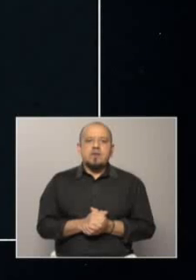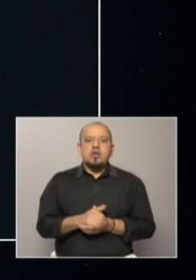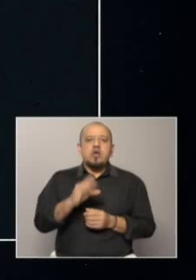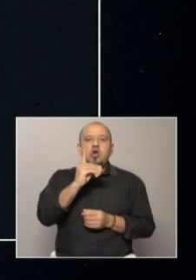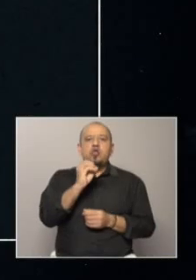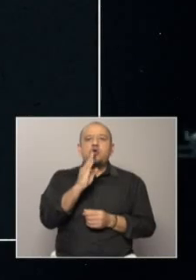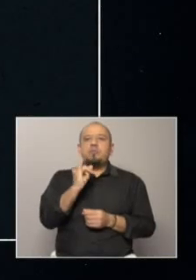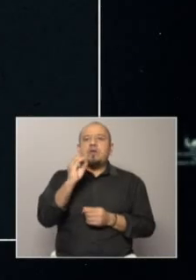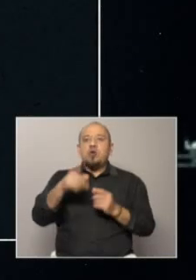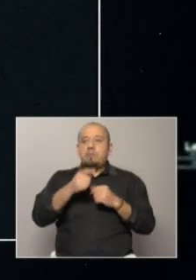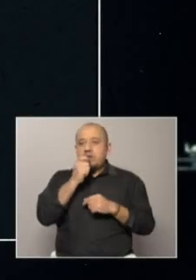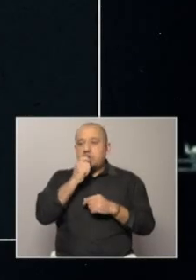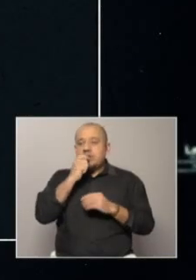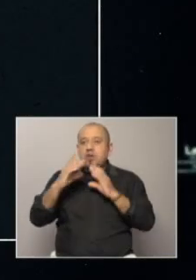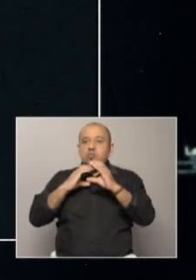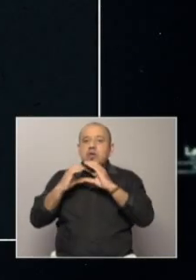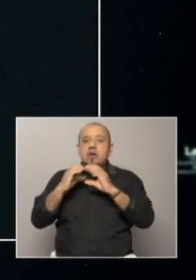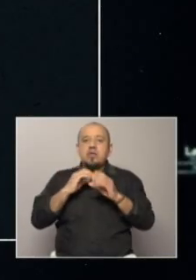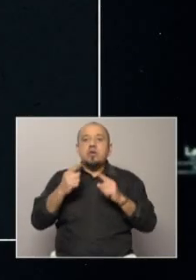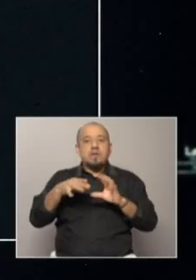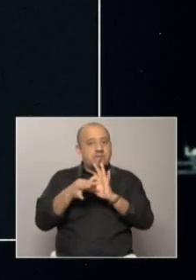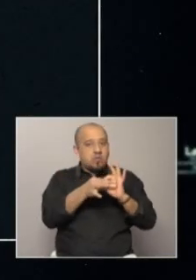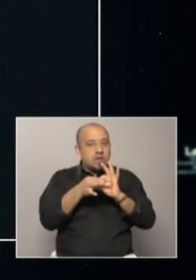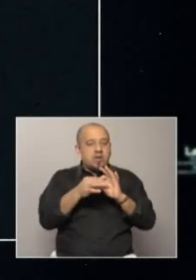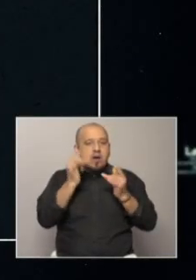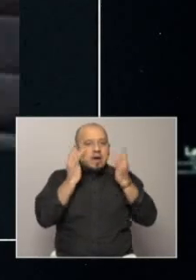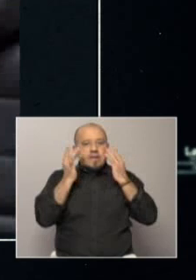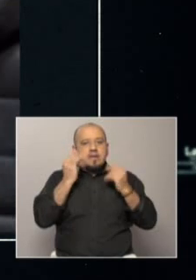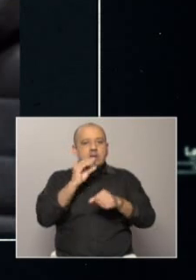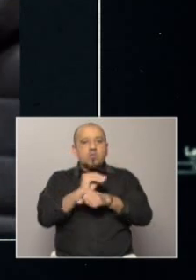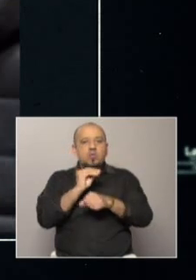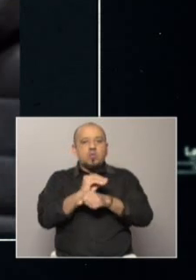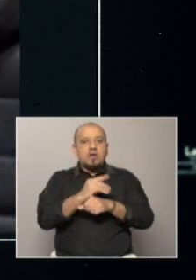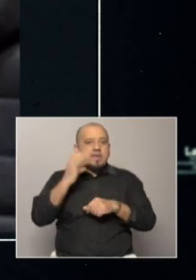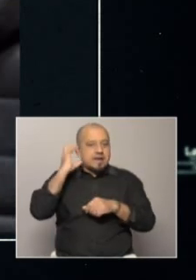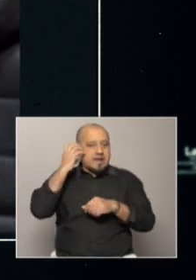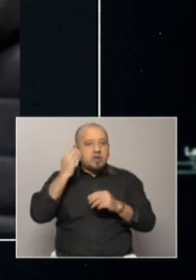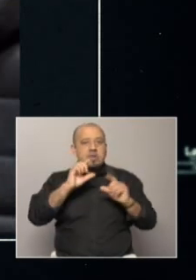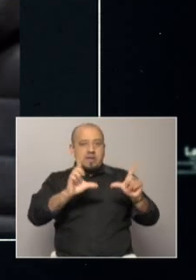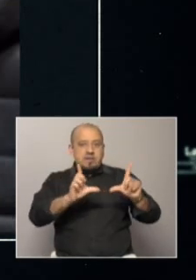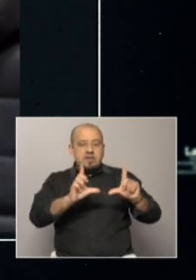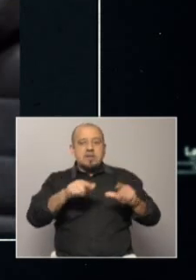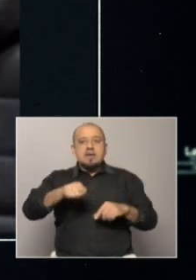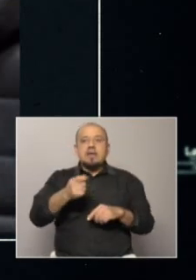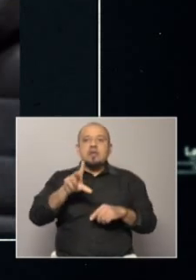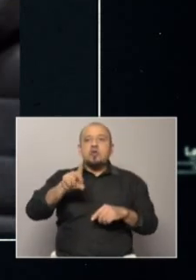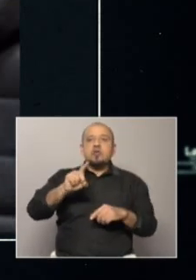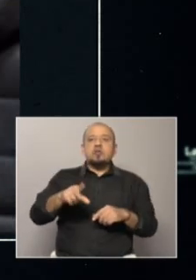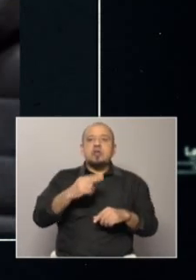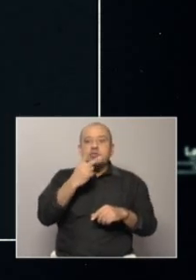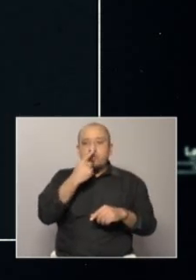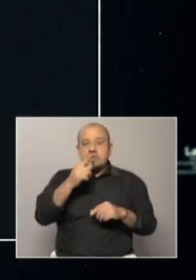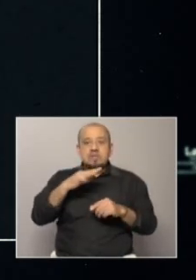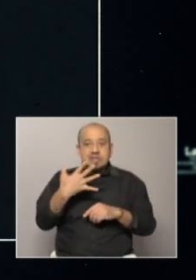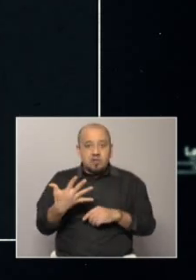Carlos Dopico, periodista, comunicador, estrechamente vinculado al arte y a la cultura, hombre de radio y televisión, se sumó a Canal 12 en el año 2005